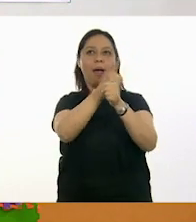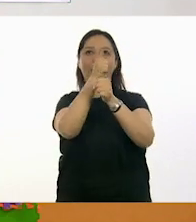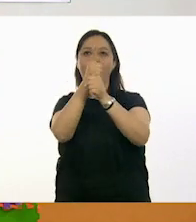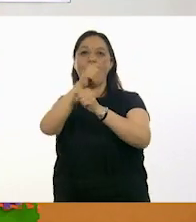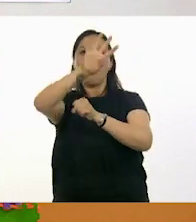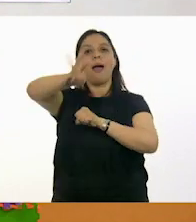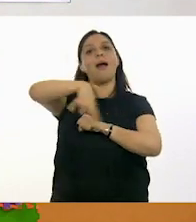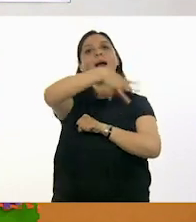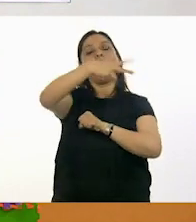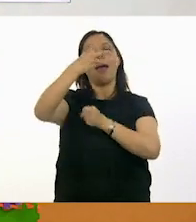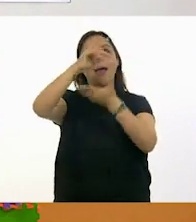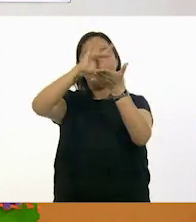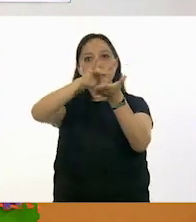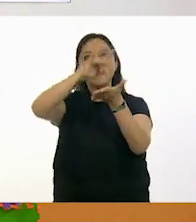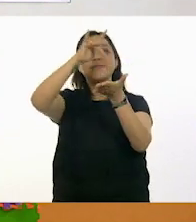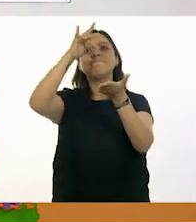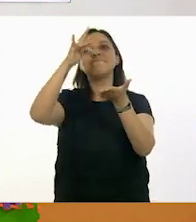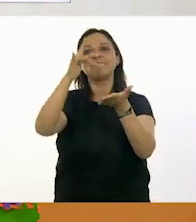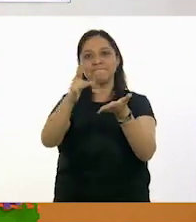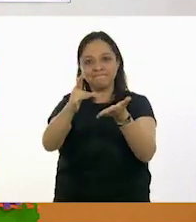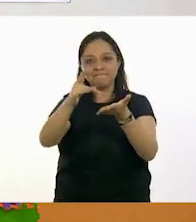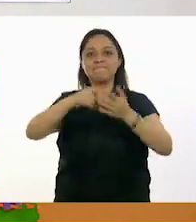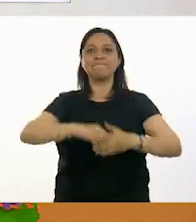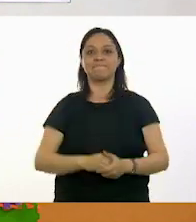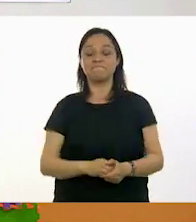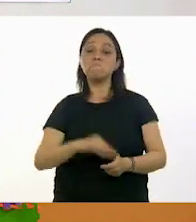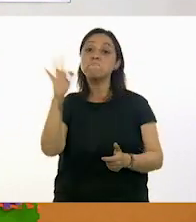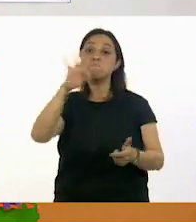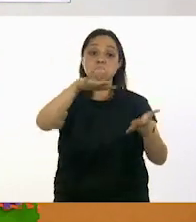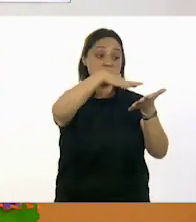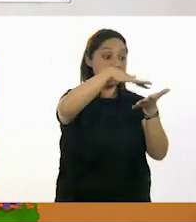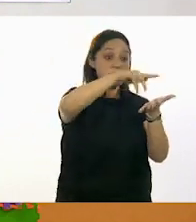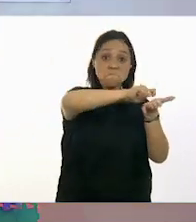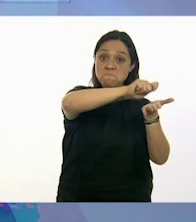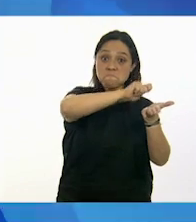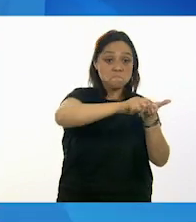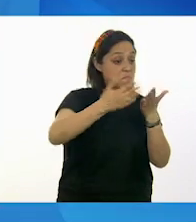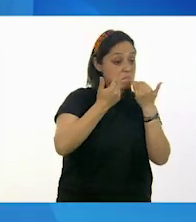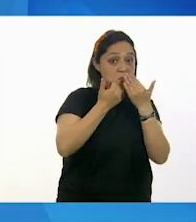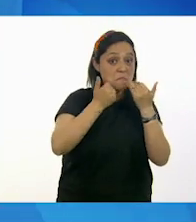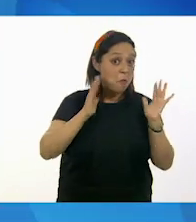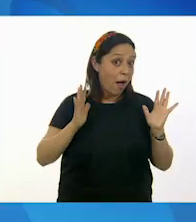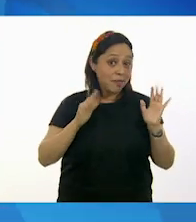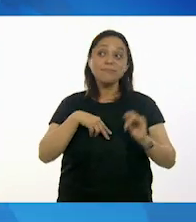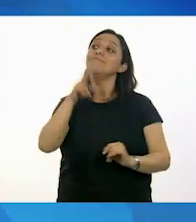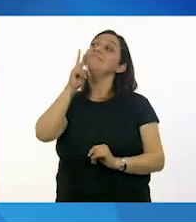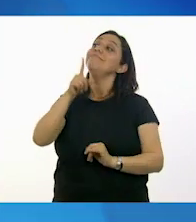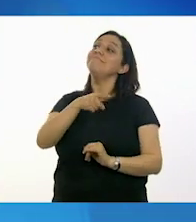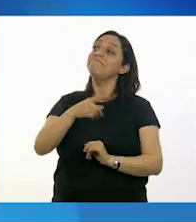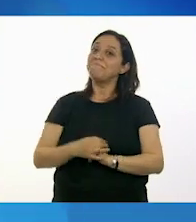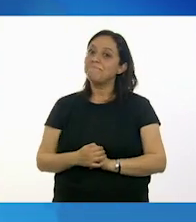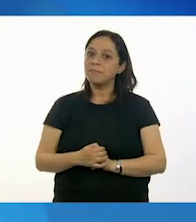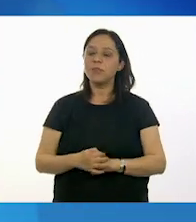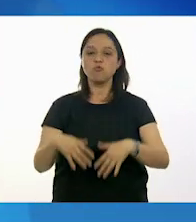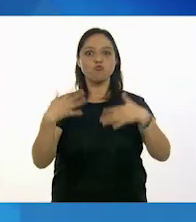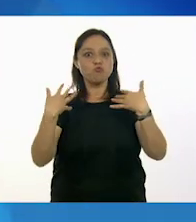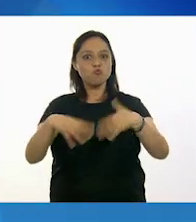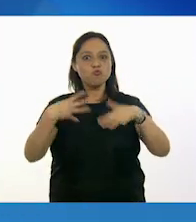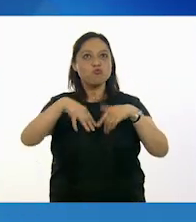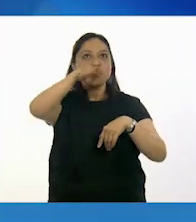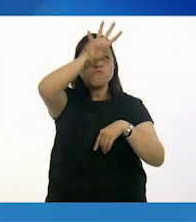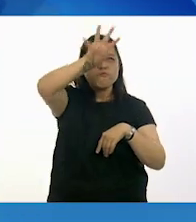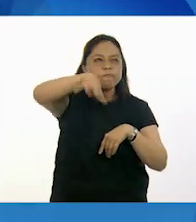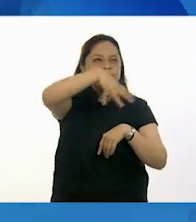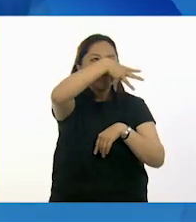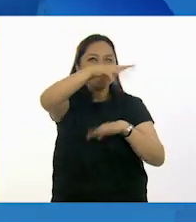podemos identificar información que puede que el texto no lo diga claramente. ¿Qué te pareció? Estas tablas de doble